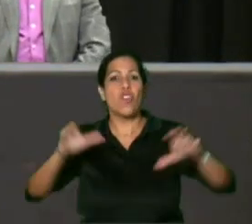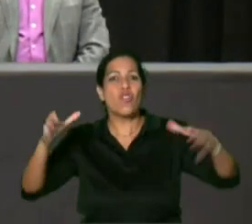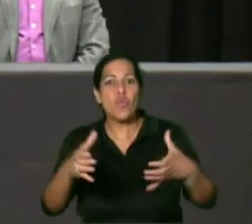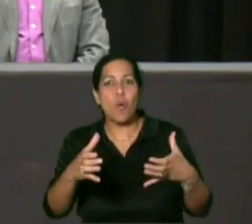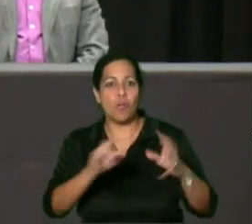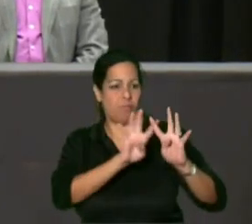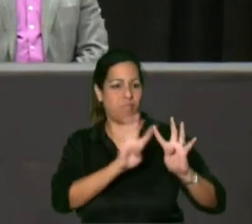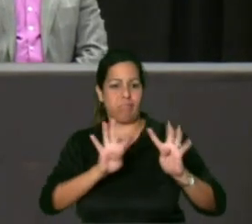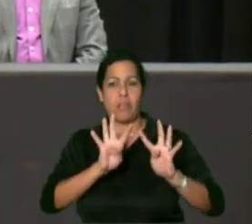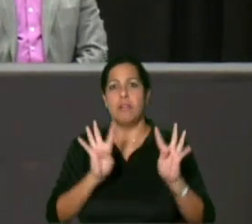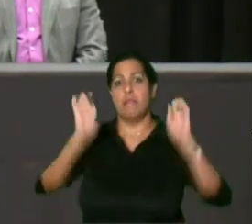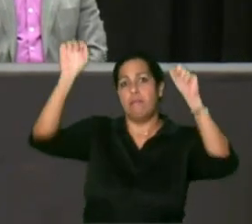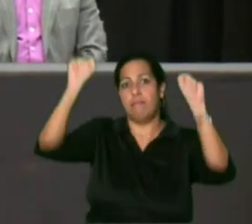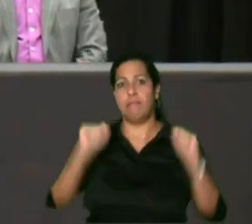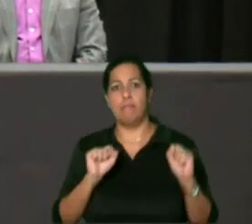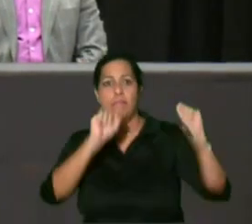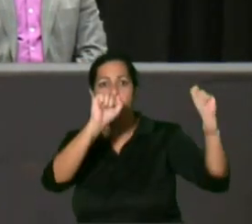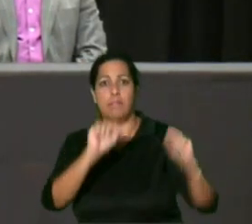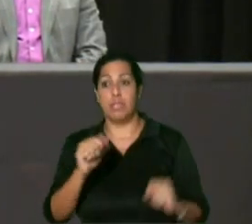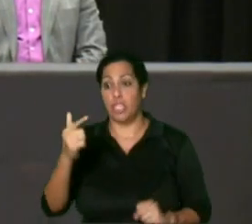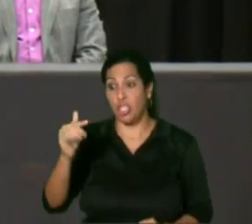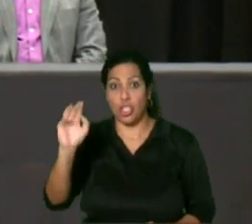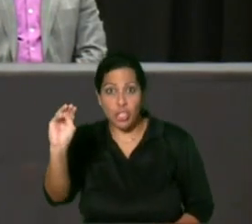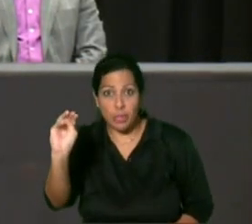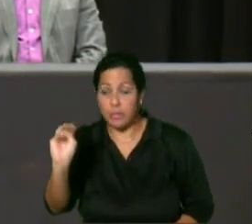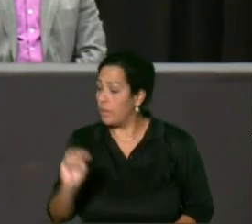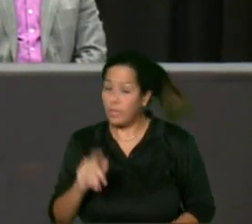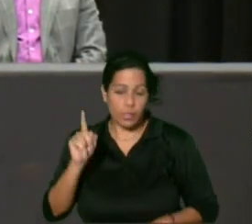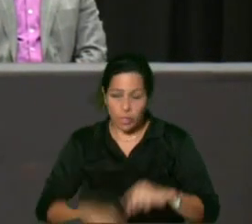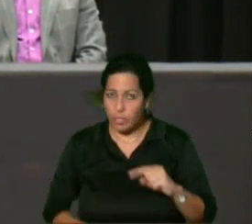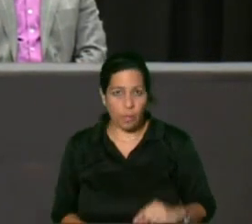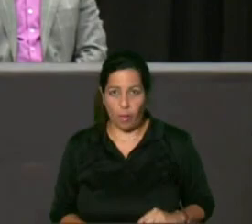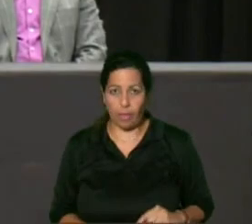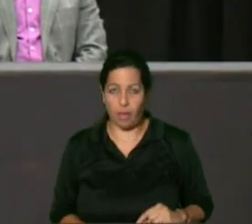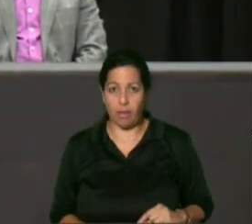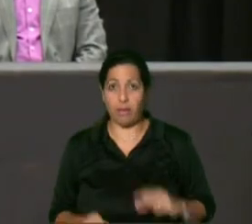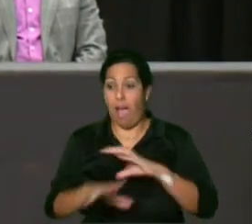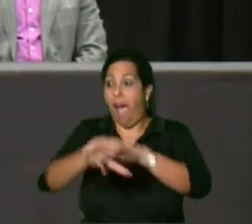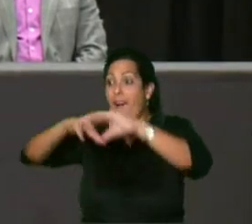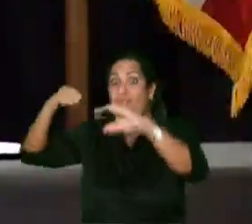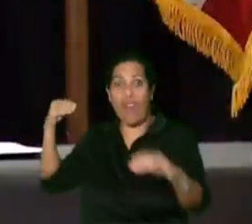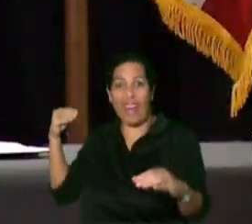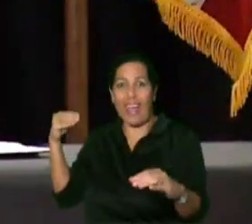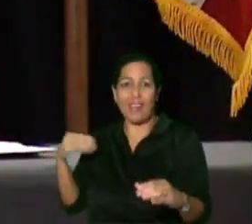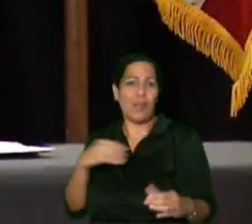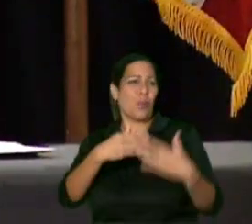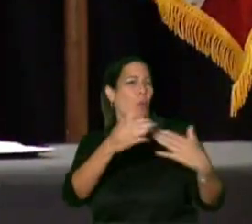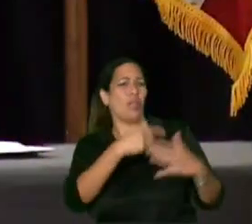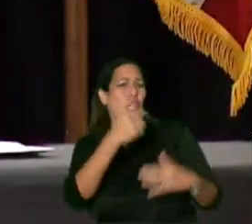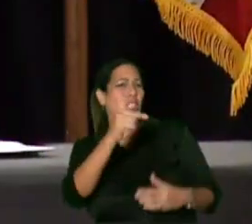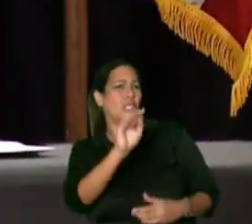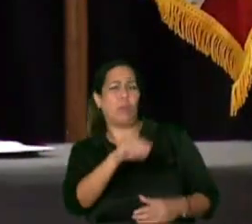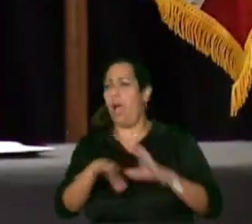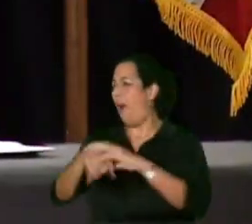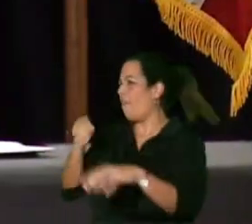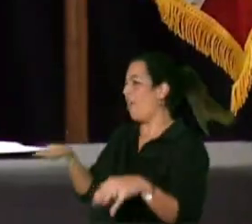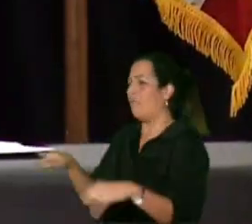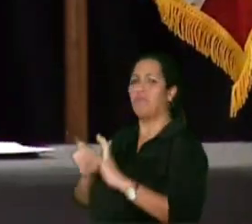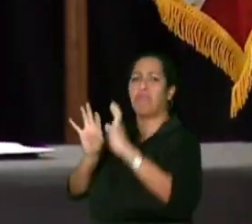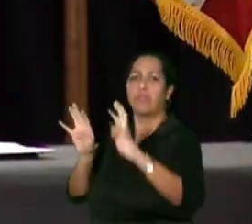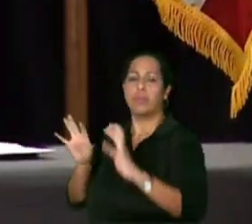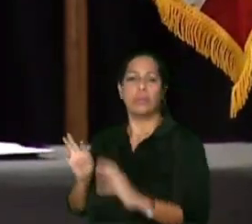ejercicios en grupos. Si no está en los gimnasios, tampoco pueden entonces permitirse fuera del gimnasio. Así que pueden hacer el ejercicio, pero